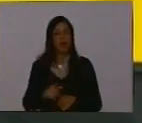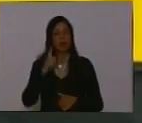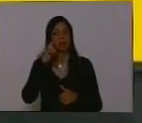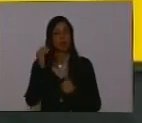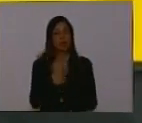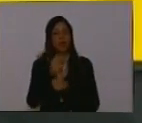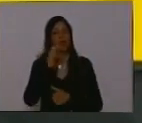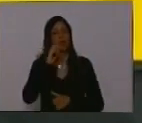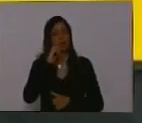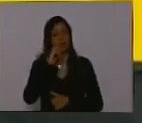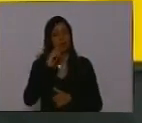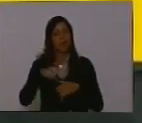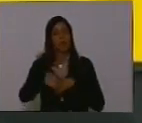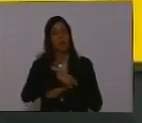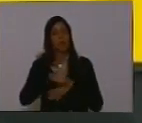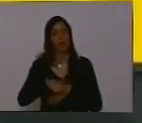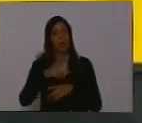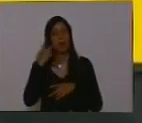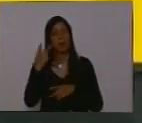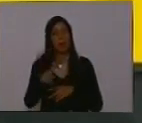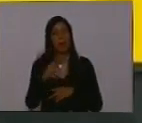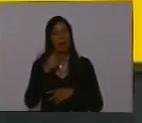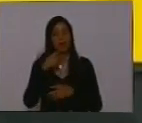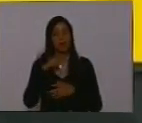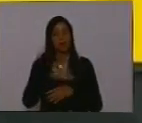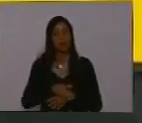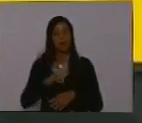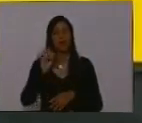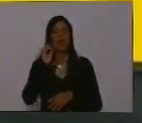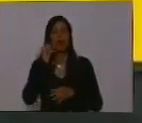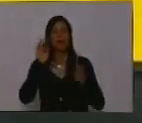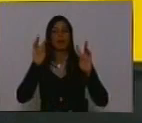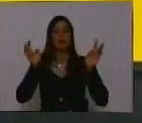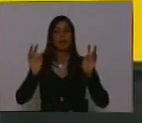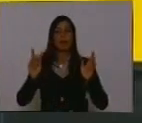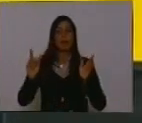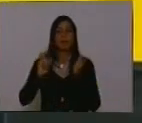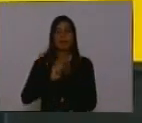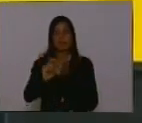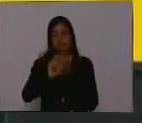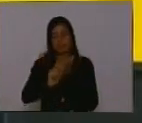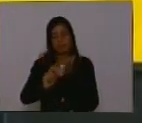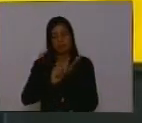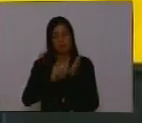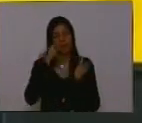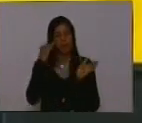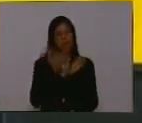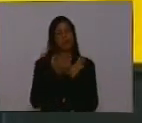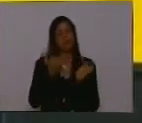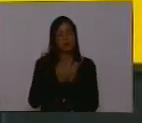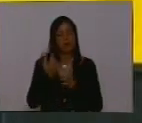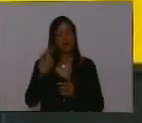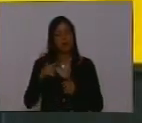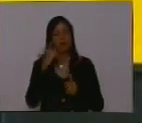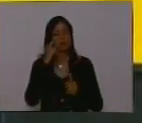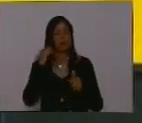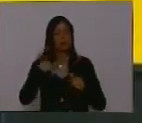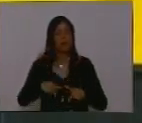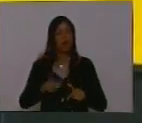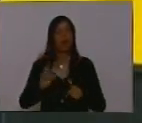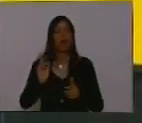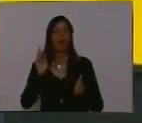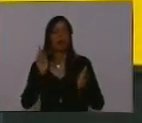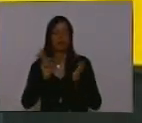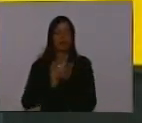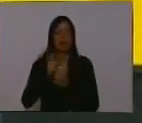tangible que las políticas públicas hayan tocado al joven venezolano. Y para ser tan tangible es la demostración que hoy se encuentra